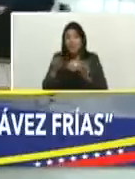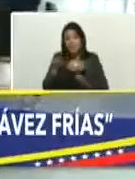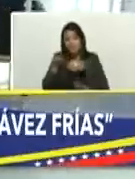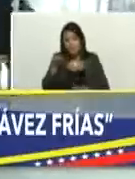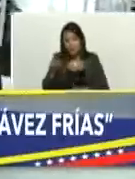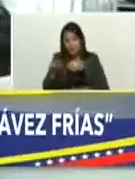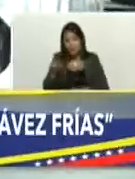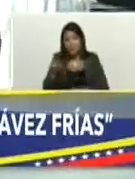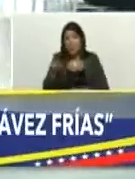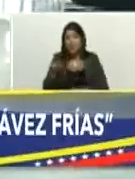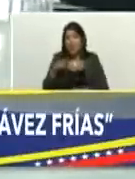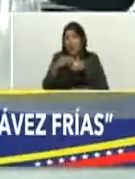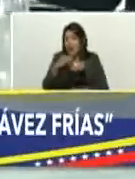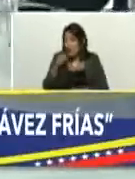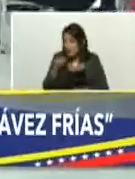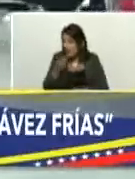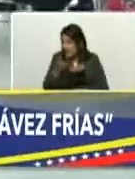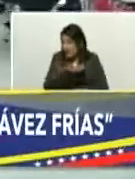nos dice